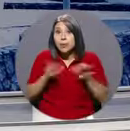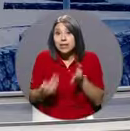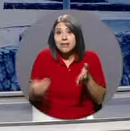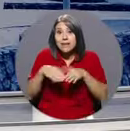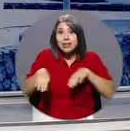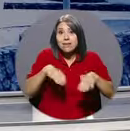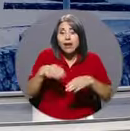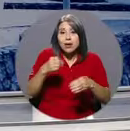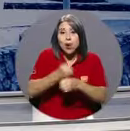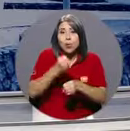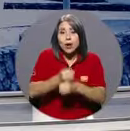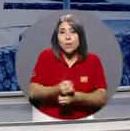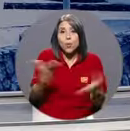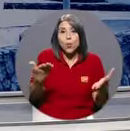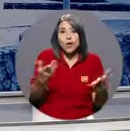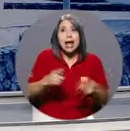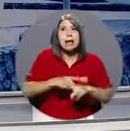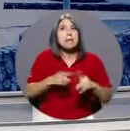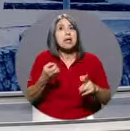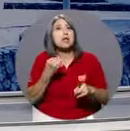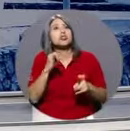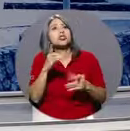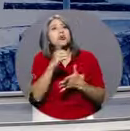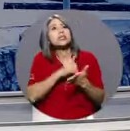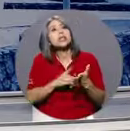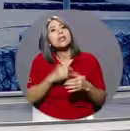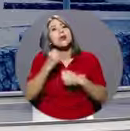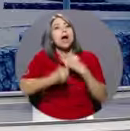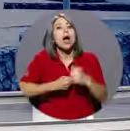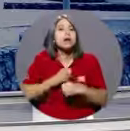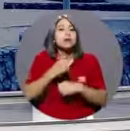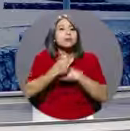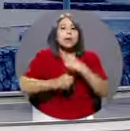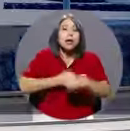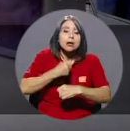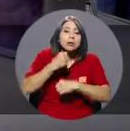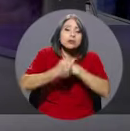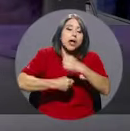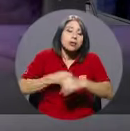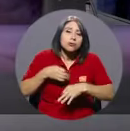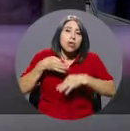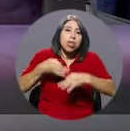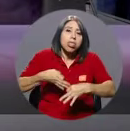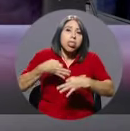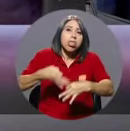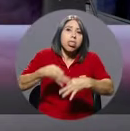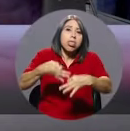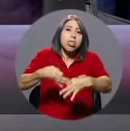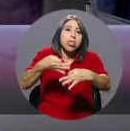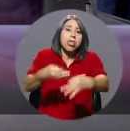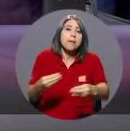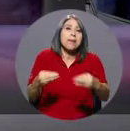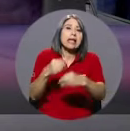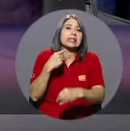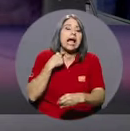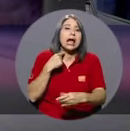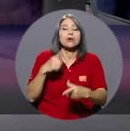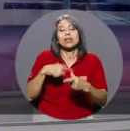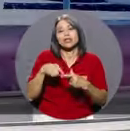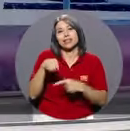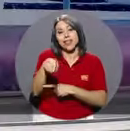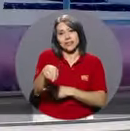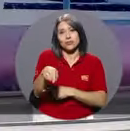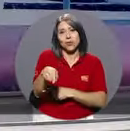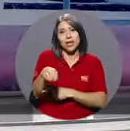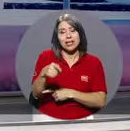obra pública, pero si la obra pública llega a un proceso y un diseño, lleva años y otros años de ejecución y se encarece la obra, ¿verdad? Entonces yo